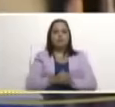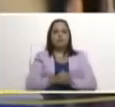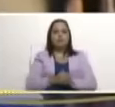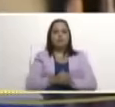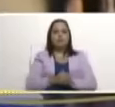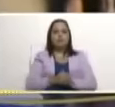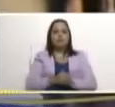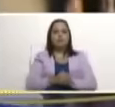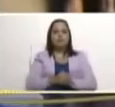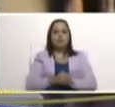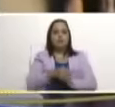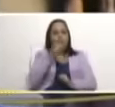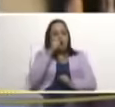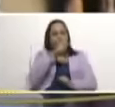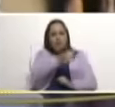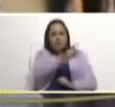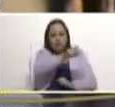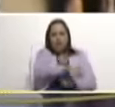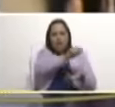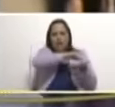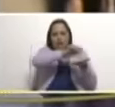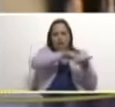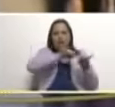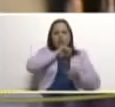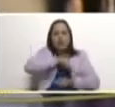General Pompeyo, historiadores presentes.